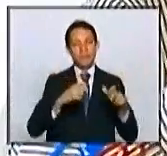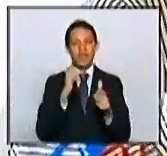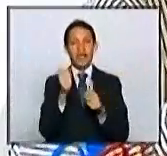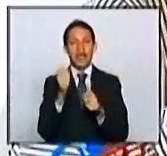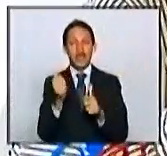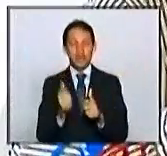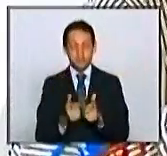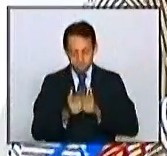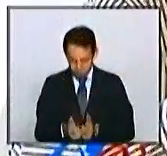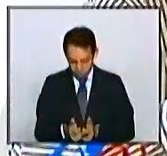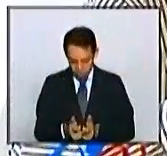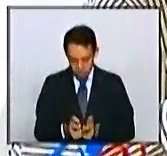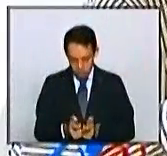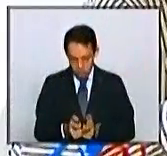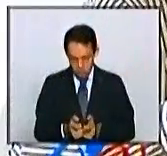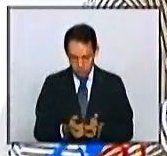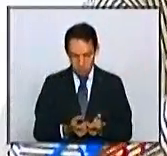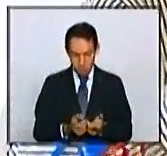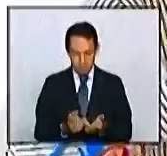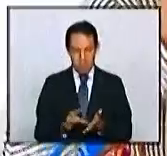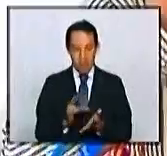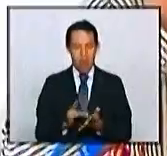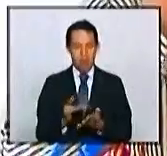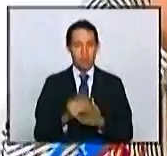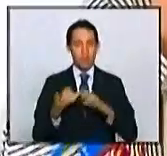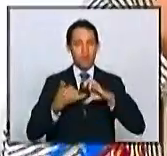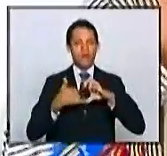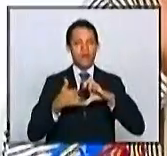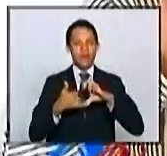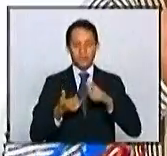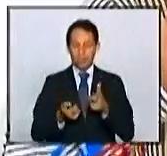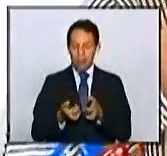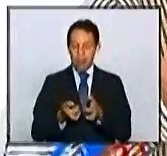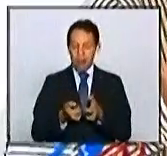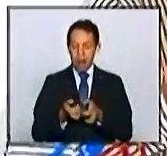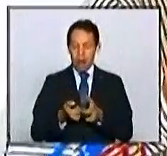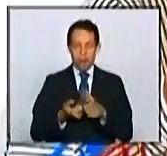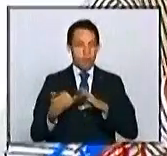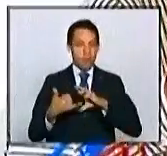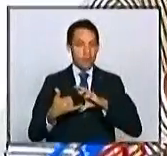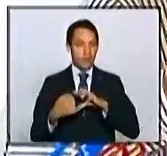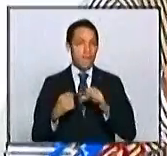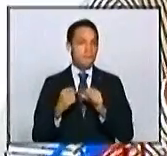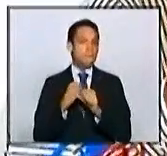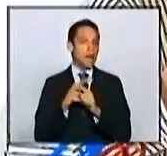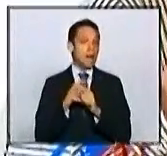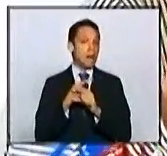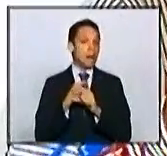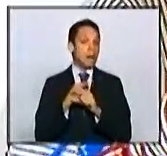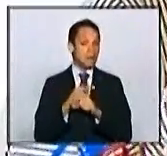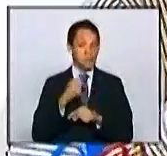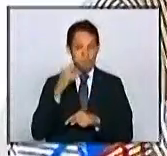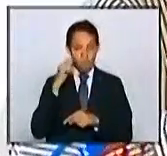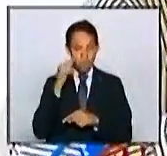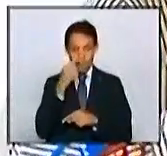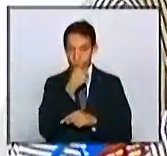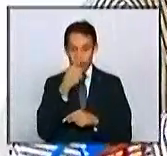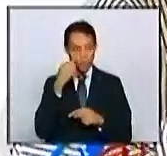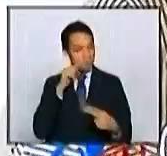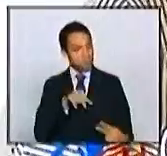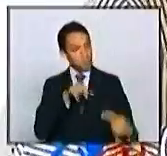la cabeza agachada, sin mirarse. No olvidemos que los ojos son el reflejo del